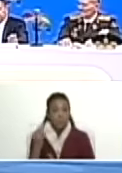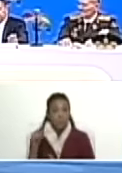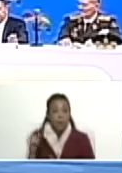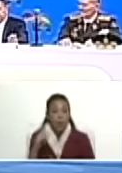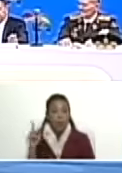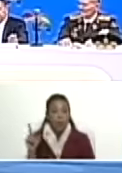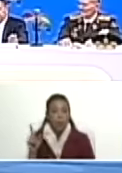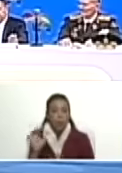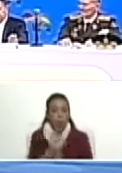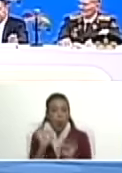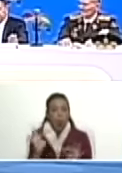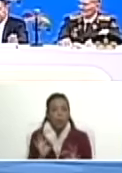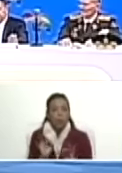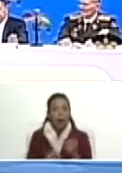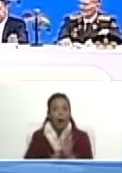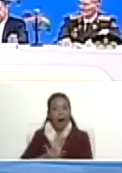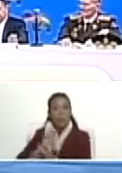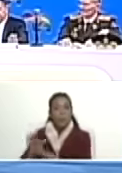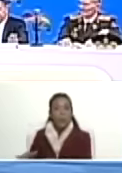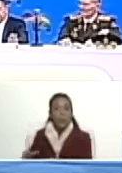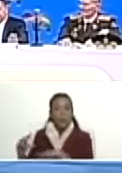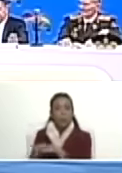una especie de recurso de amparo